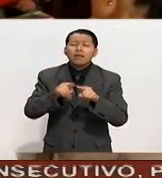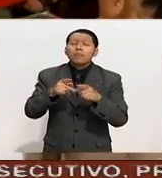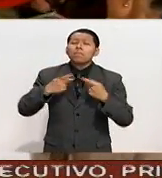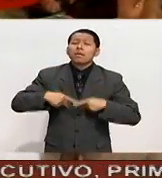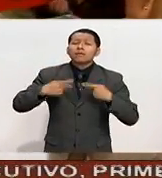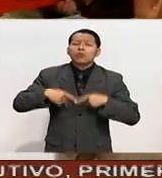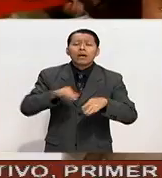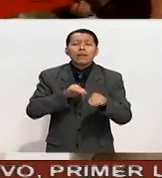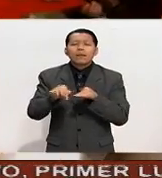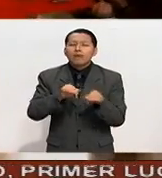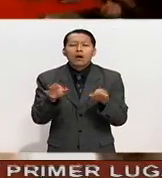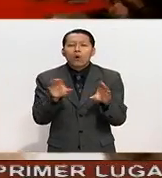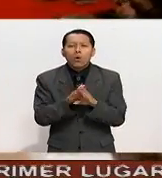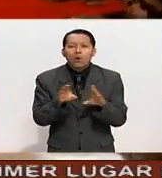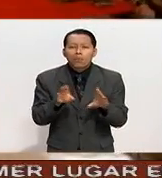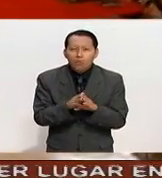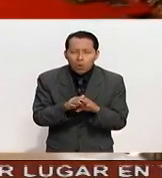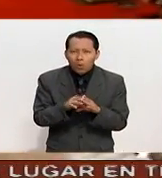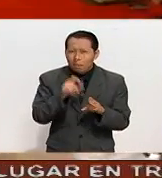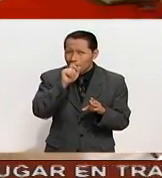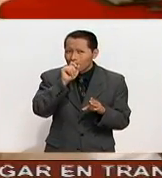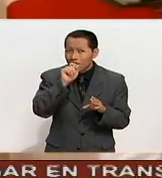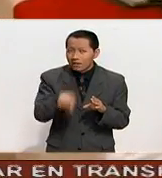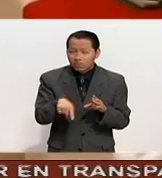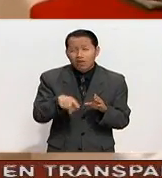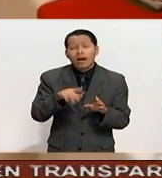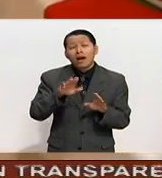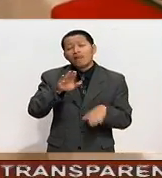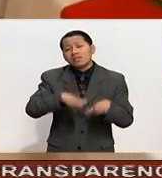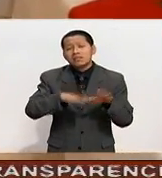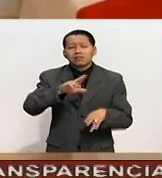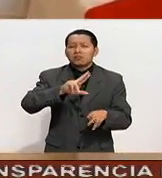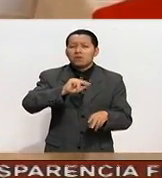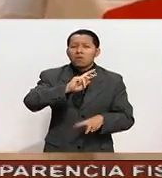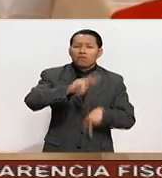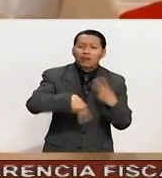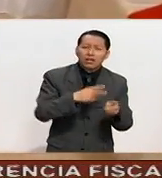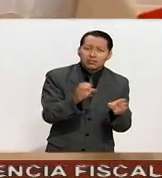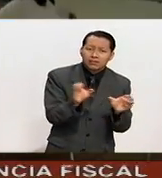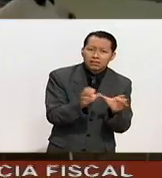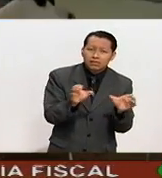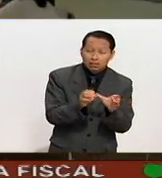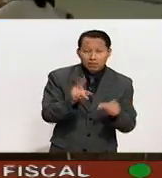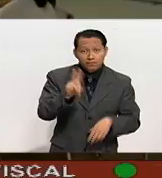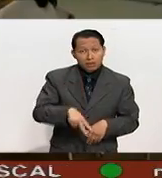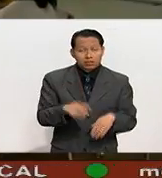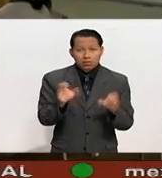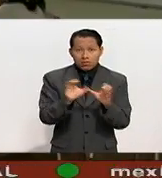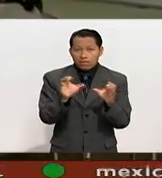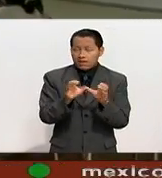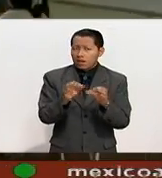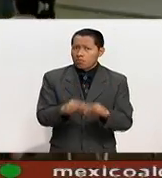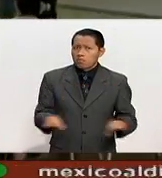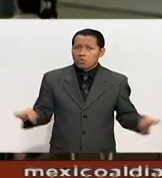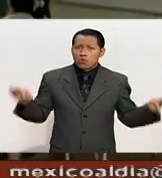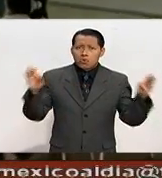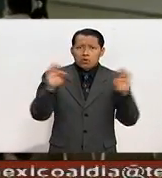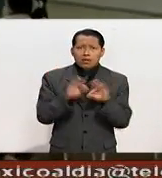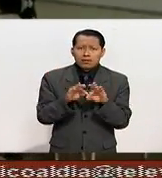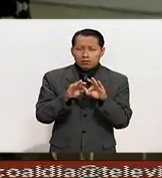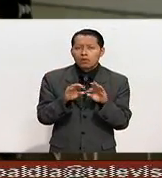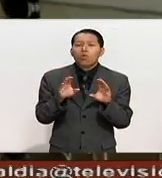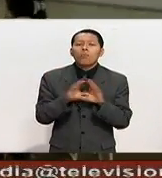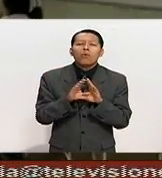simplemente no acude a tener su certificado, y este certificado pues es un documento muy importante, reitero, claro, que les